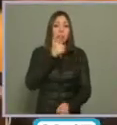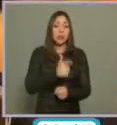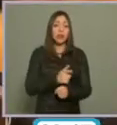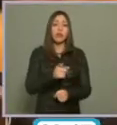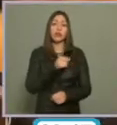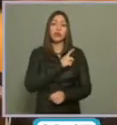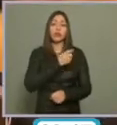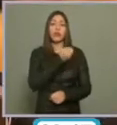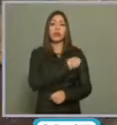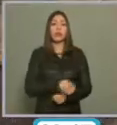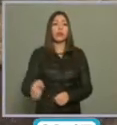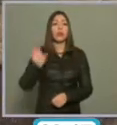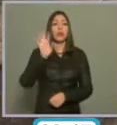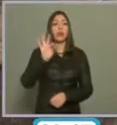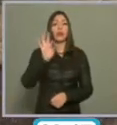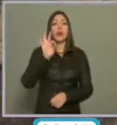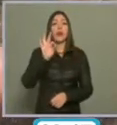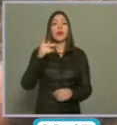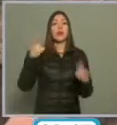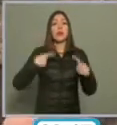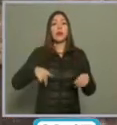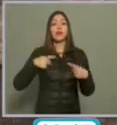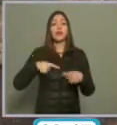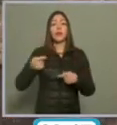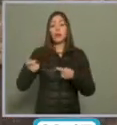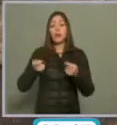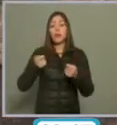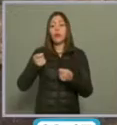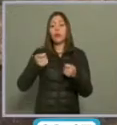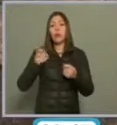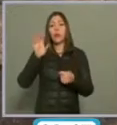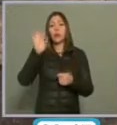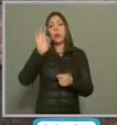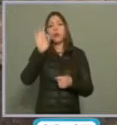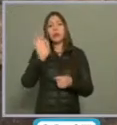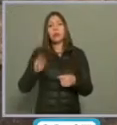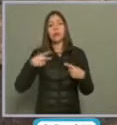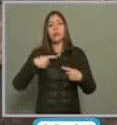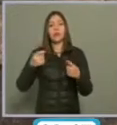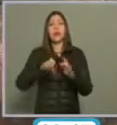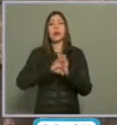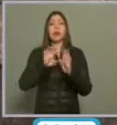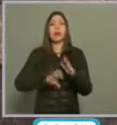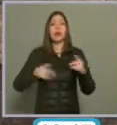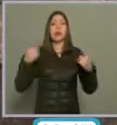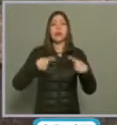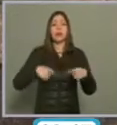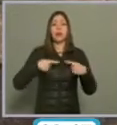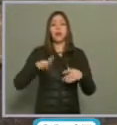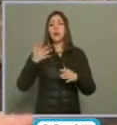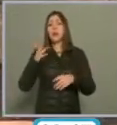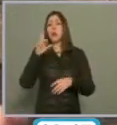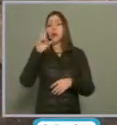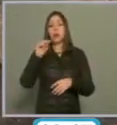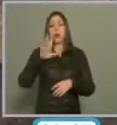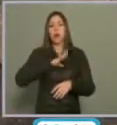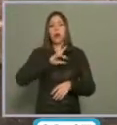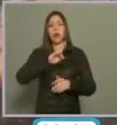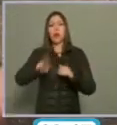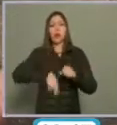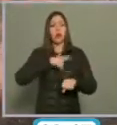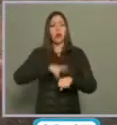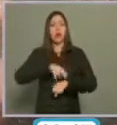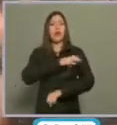es muy importante. Estamos hablando que es menos de la mitad. Claro. ¿En Menos cuánto de la debe mitad. tener la presión, ¿no? Una persona que no es hipertensa? Sí, y bueno, y una que